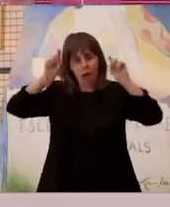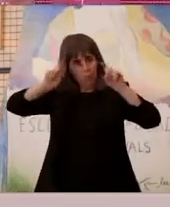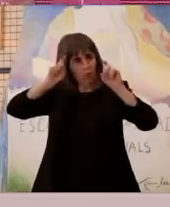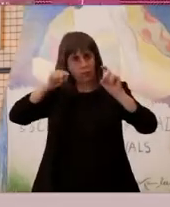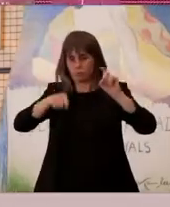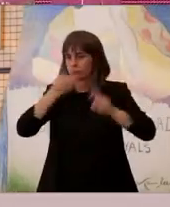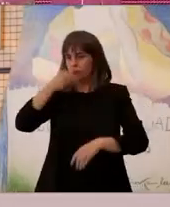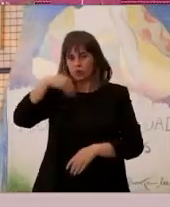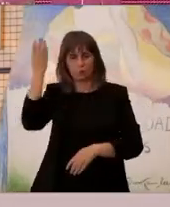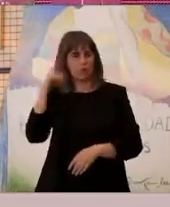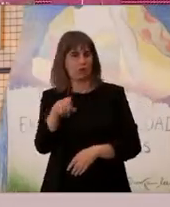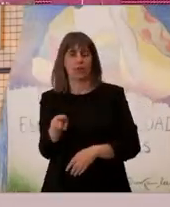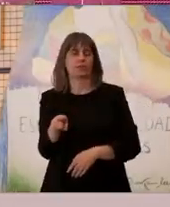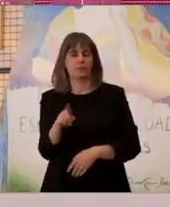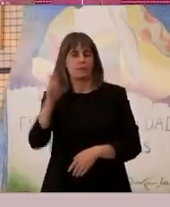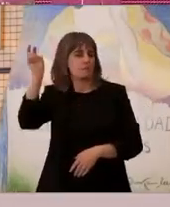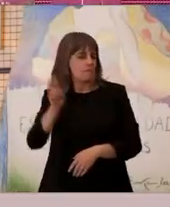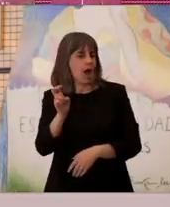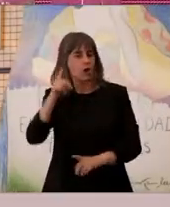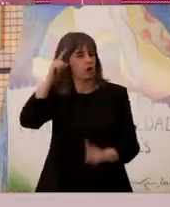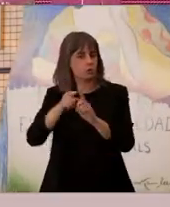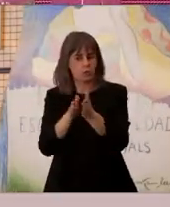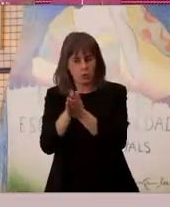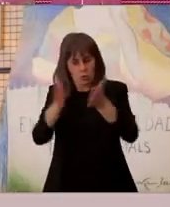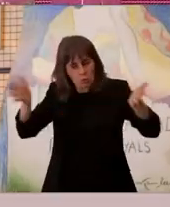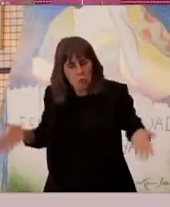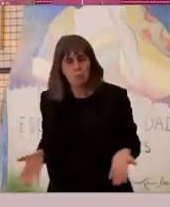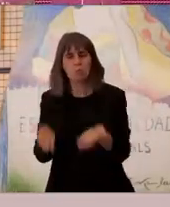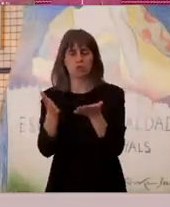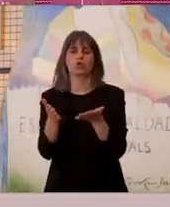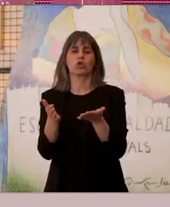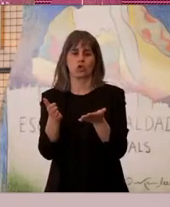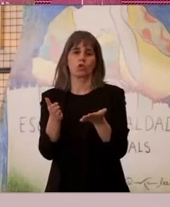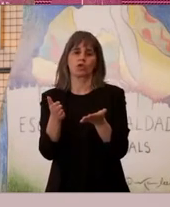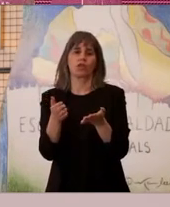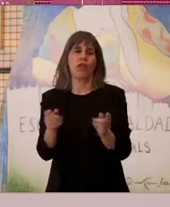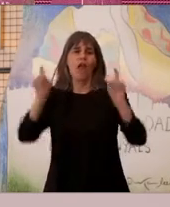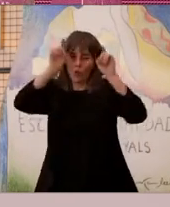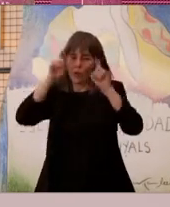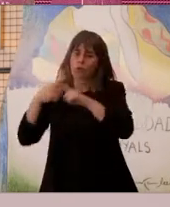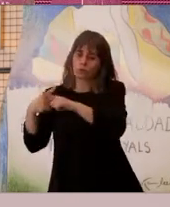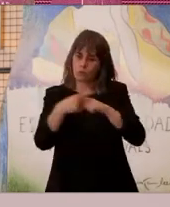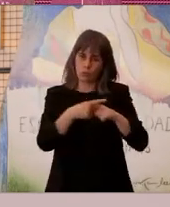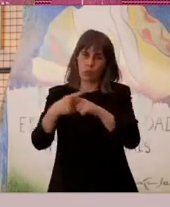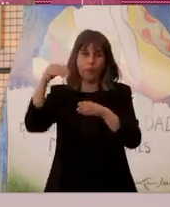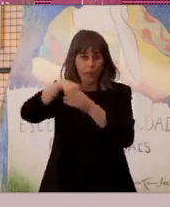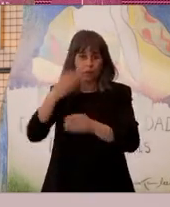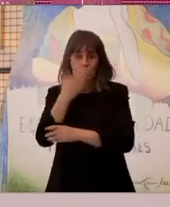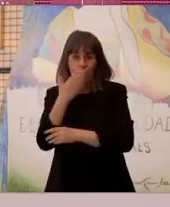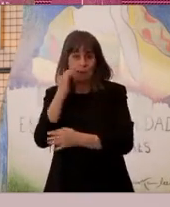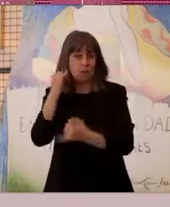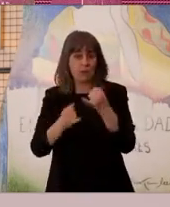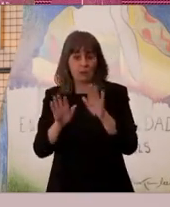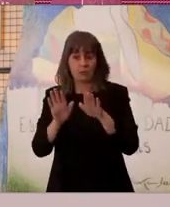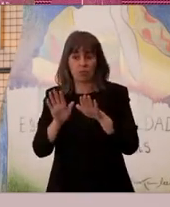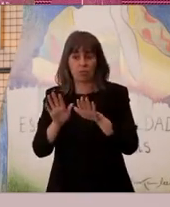sea servía para realmente dar un impulso a la coeducación en las escuelas simplemente ahí quedó y no se hizo